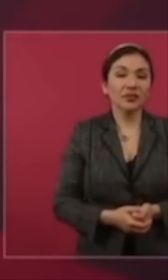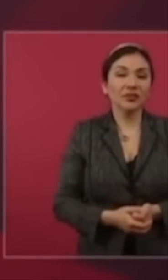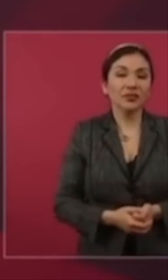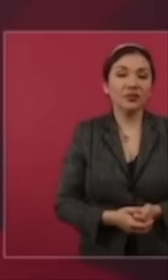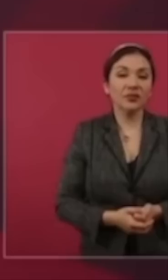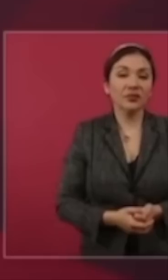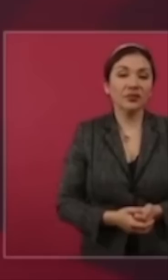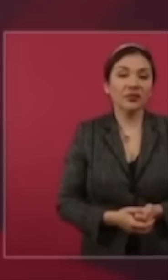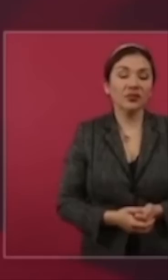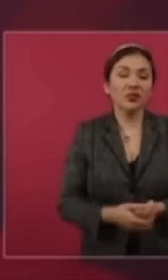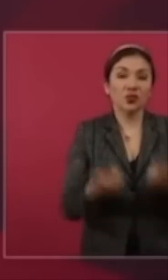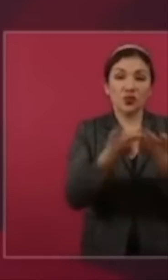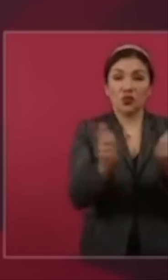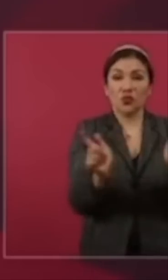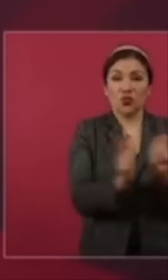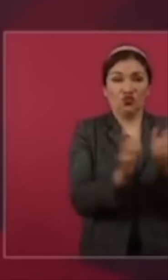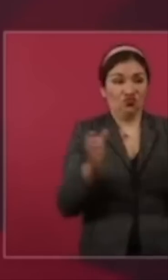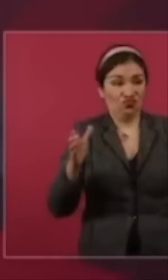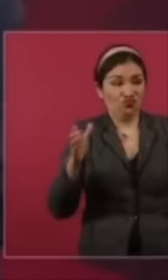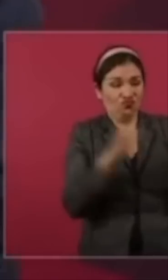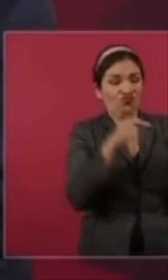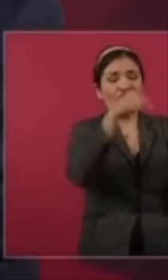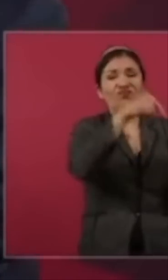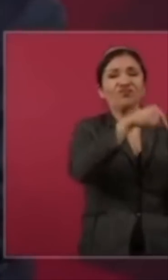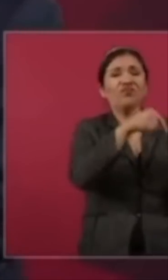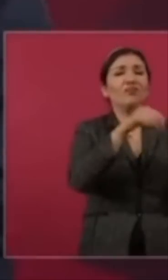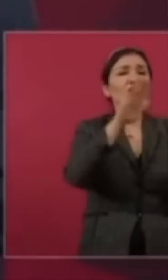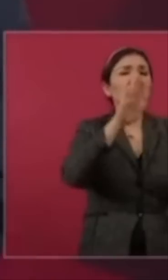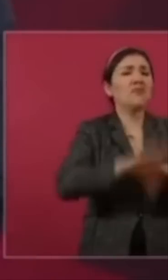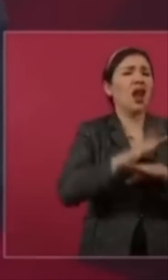han logrado manipular,